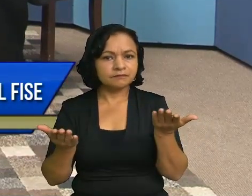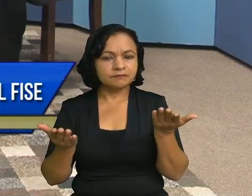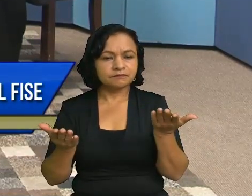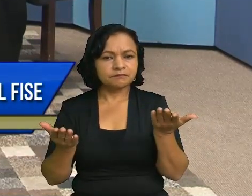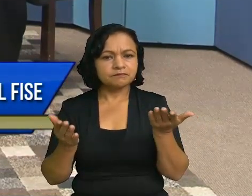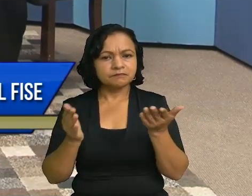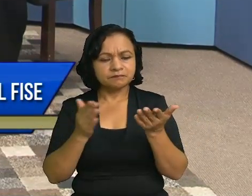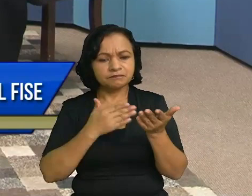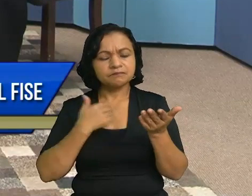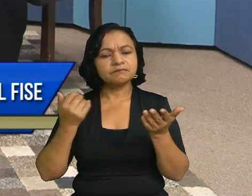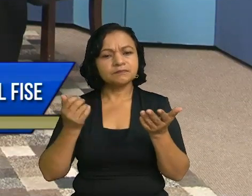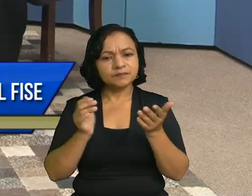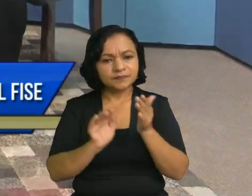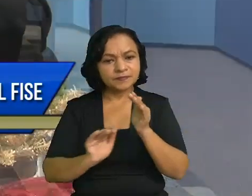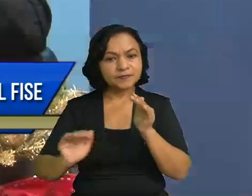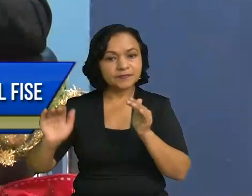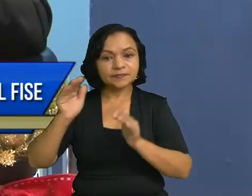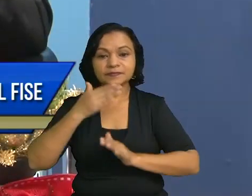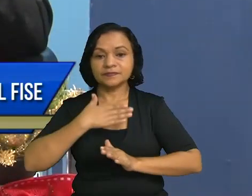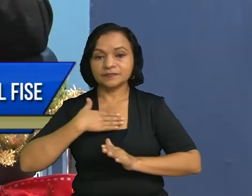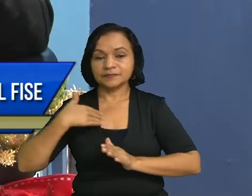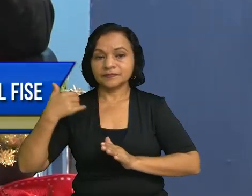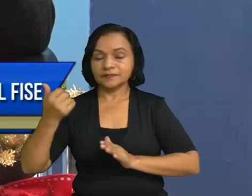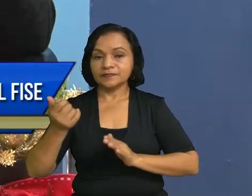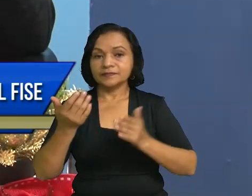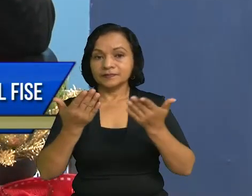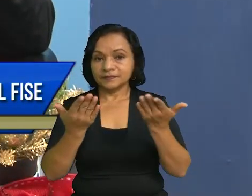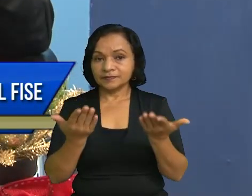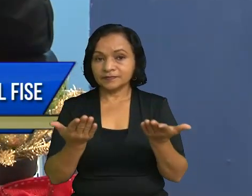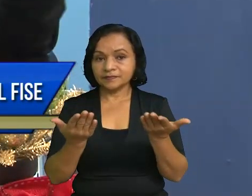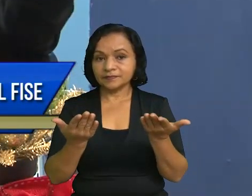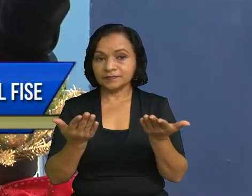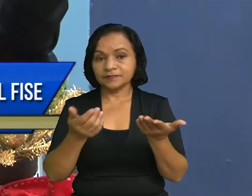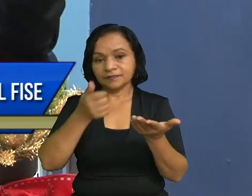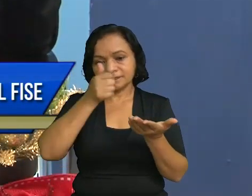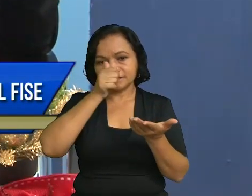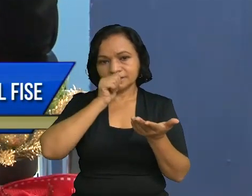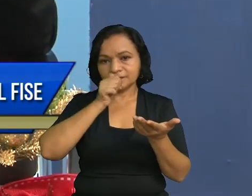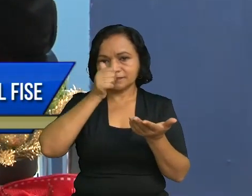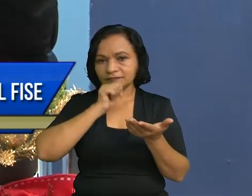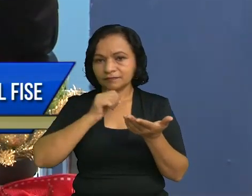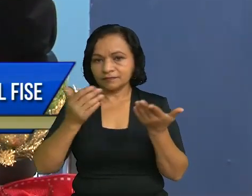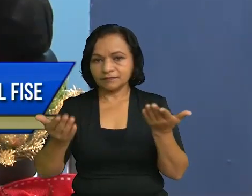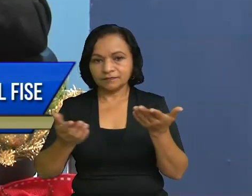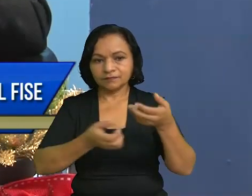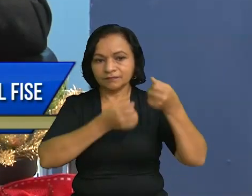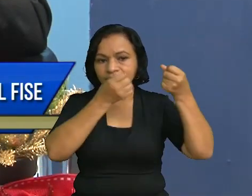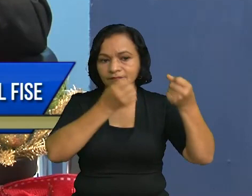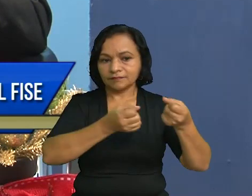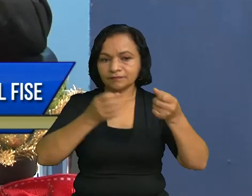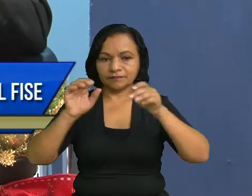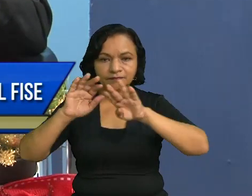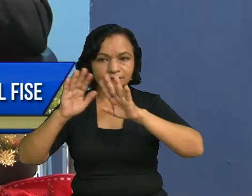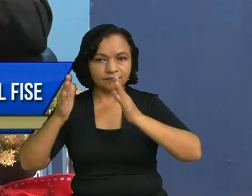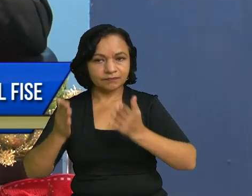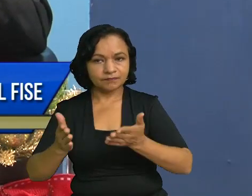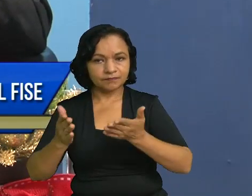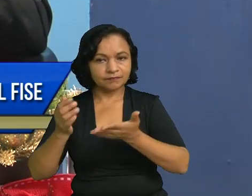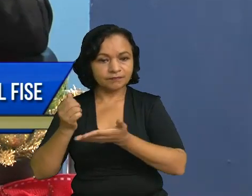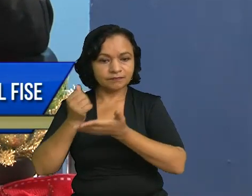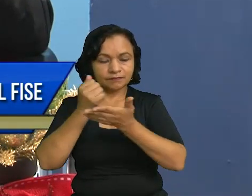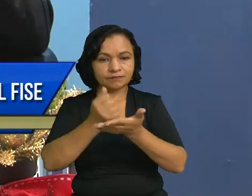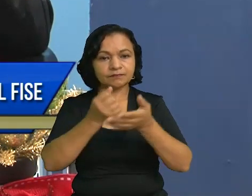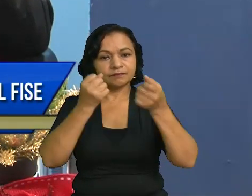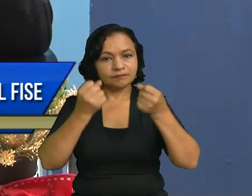digamos hay un valor agregado además de que con el agua en el hombre y las mujeres se benefician